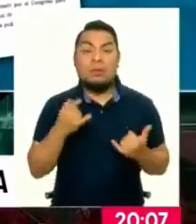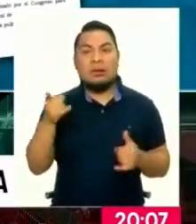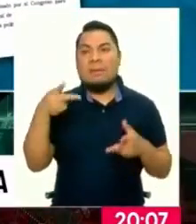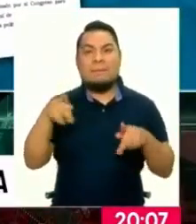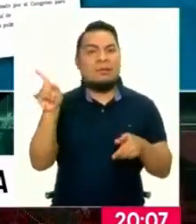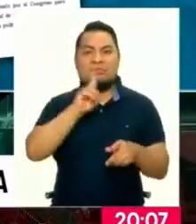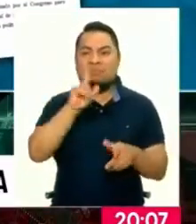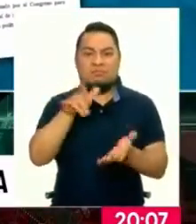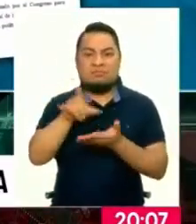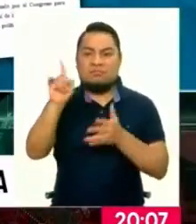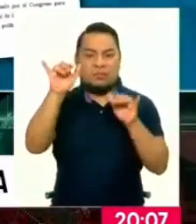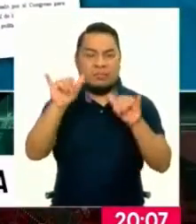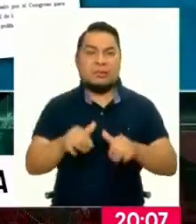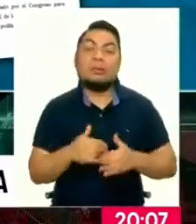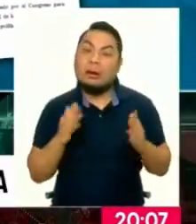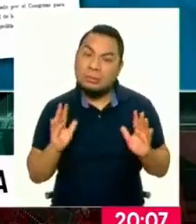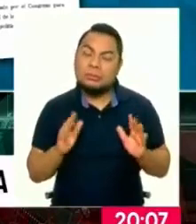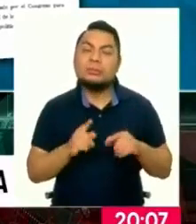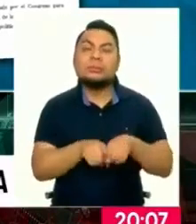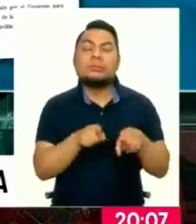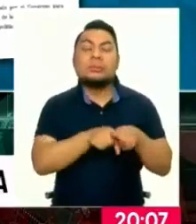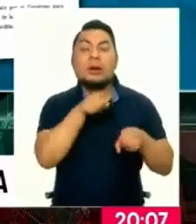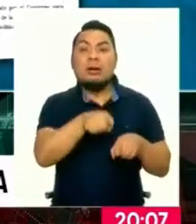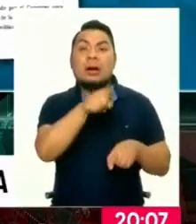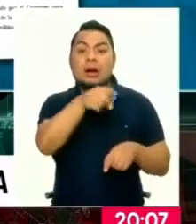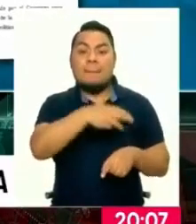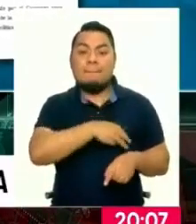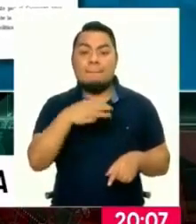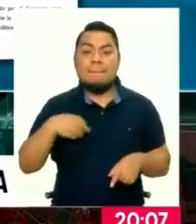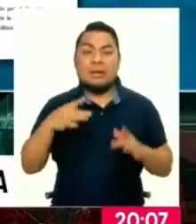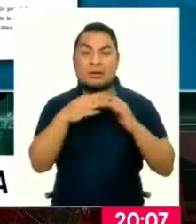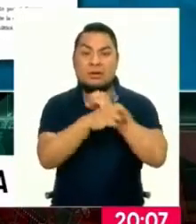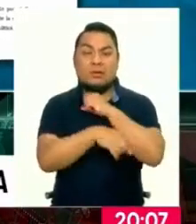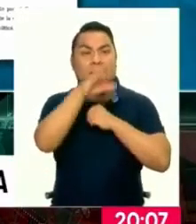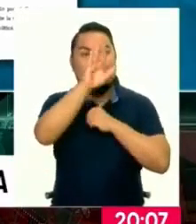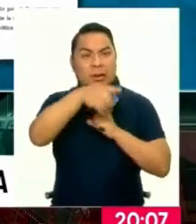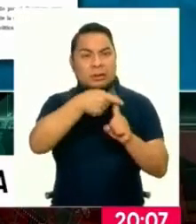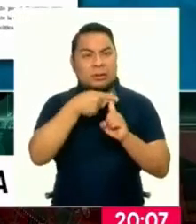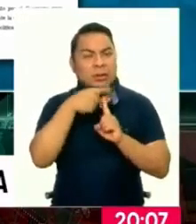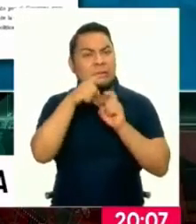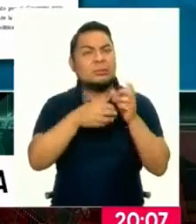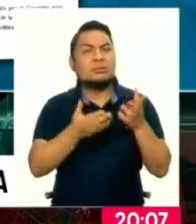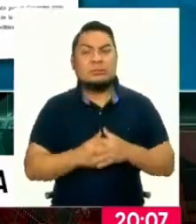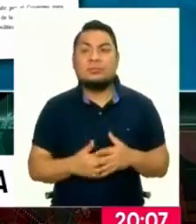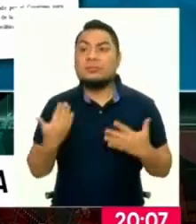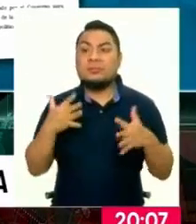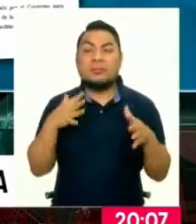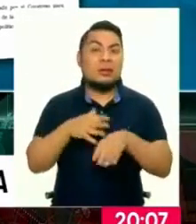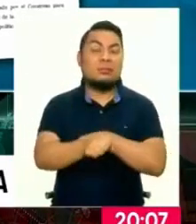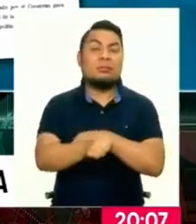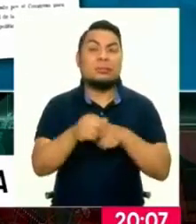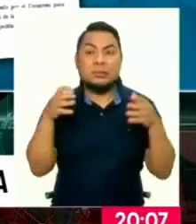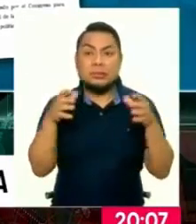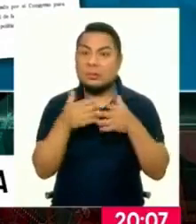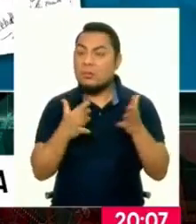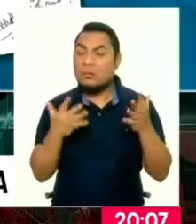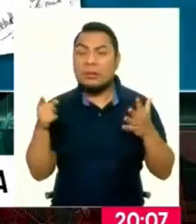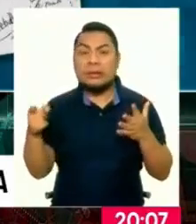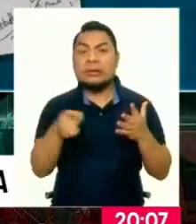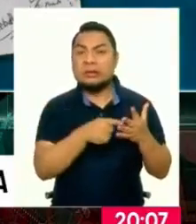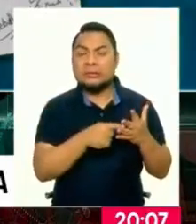de la República, Pedro Castillo, ante la ONU, indicara que cualquier intento de golpe de Estado venga de